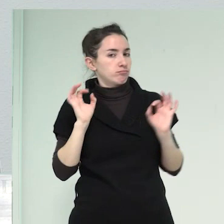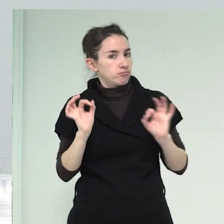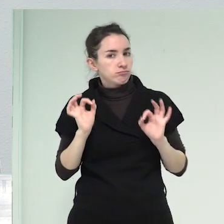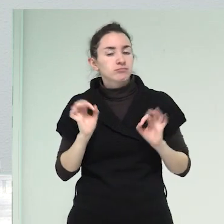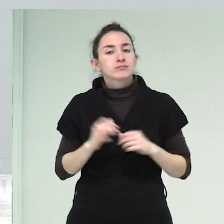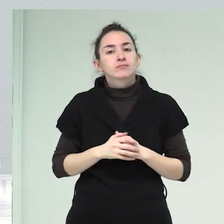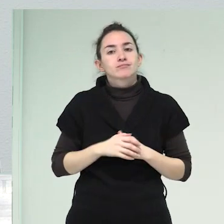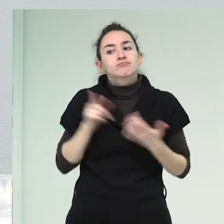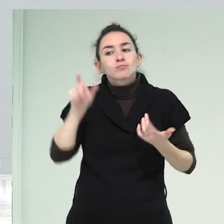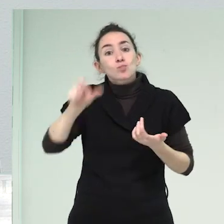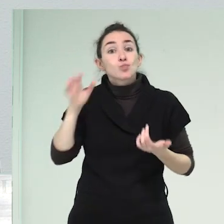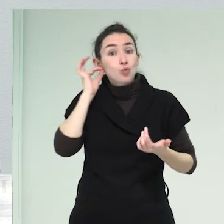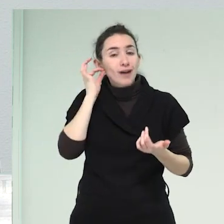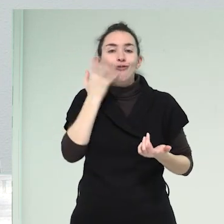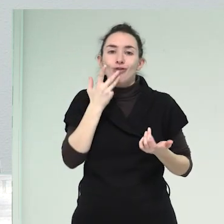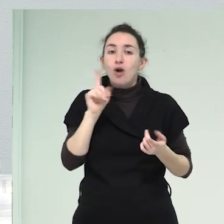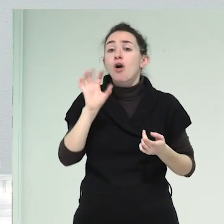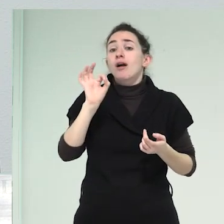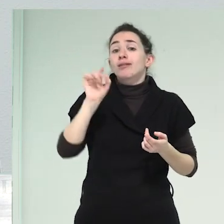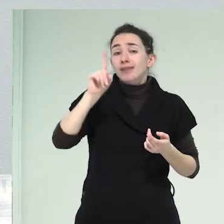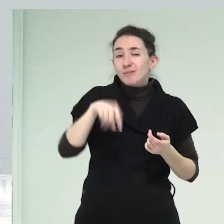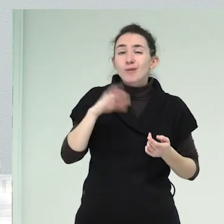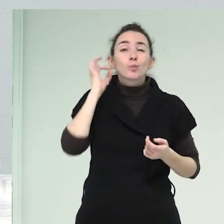somos mujeres de color, y eran las mujeres chicanas,